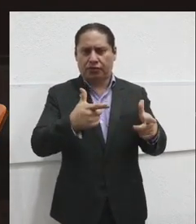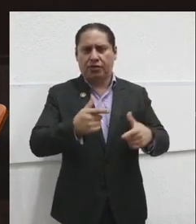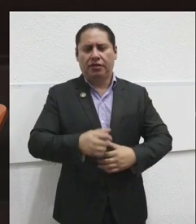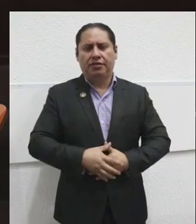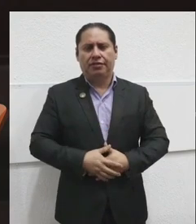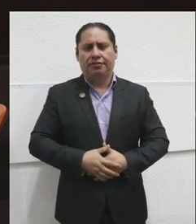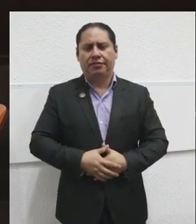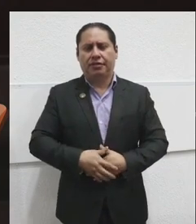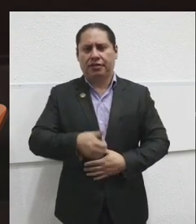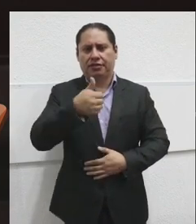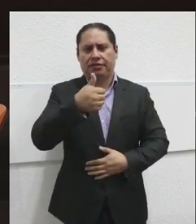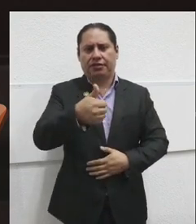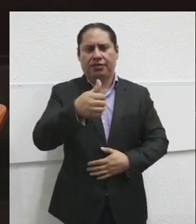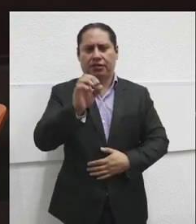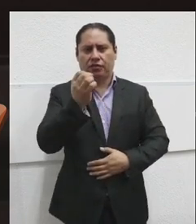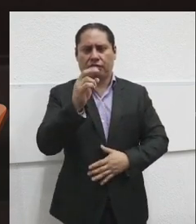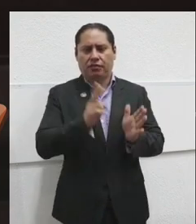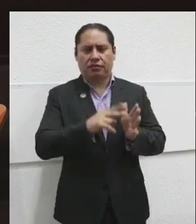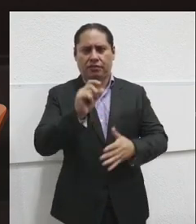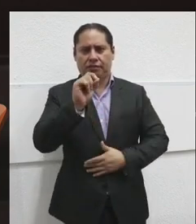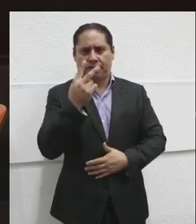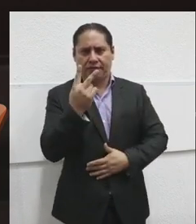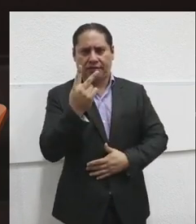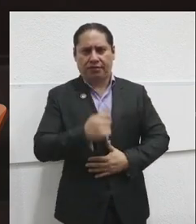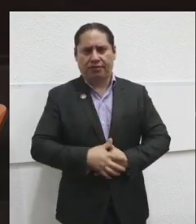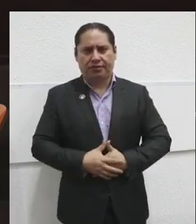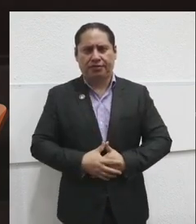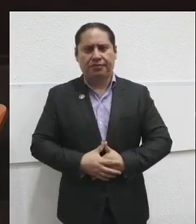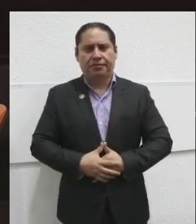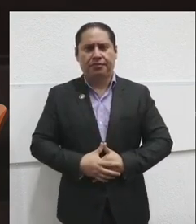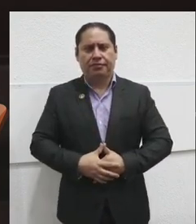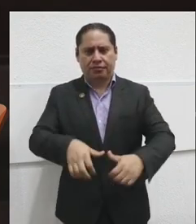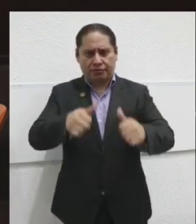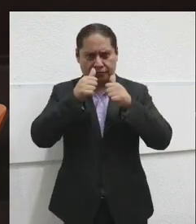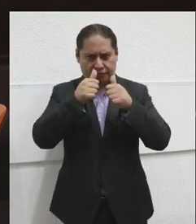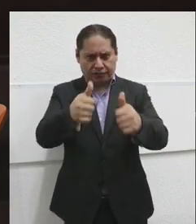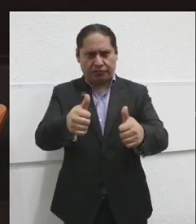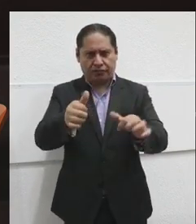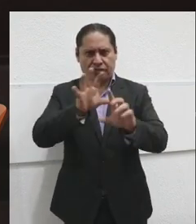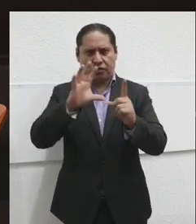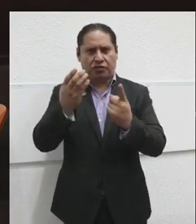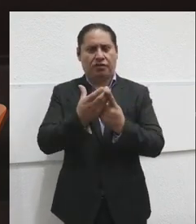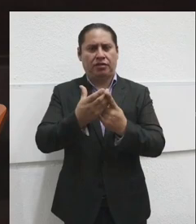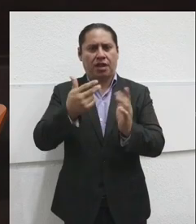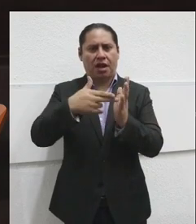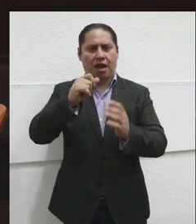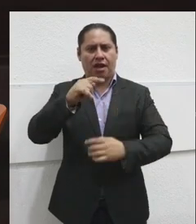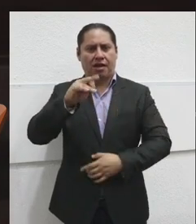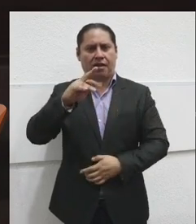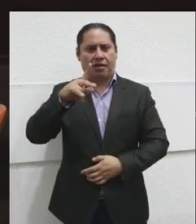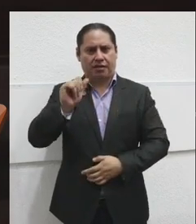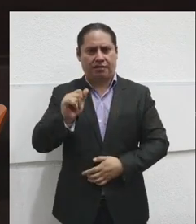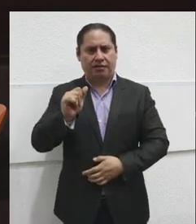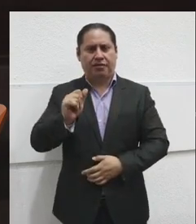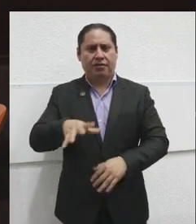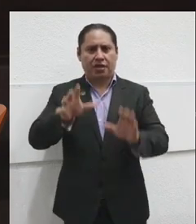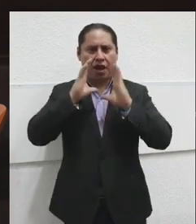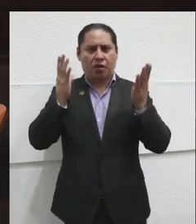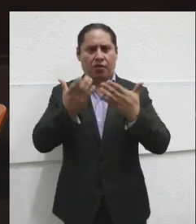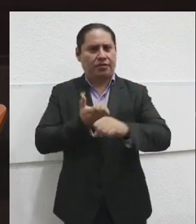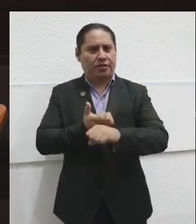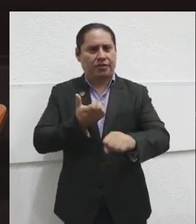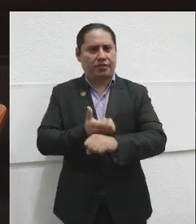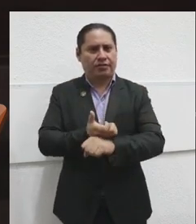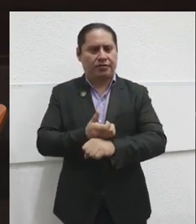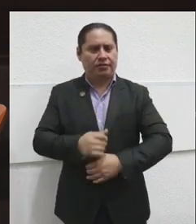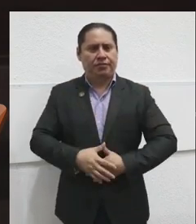Gutiérrez, a los 6 días del mes de octubre del 2022. Atentamente, por la Comisión de Hacienda del Honorable Congreso